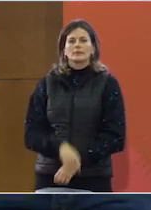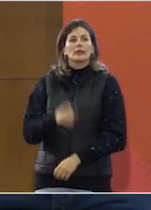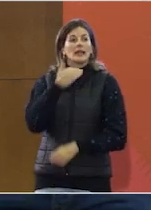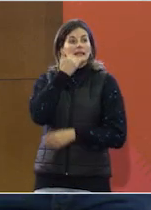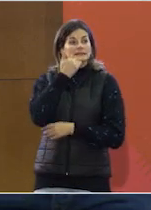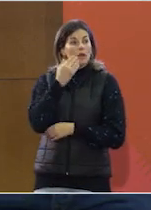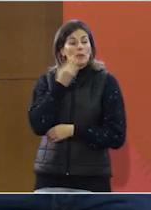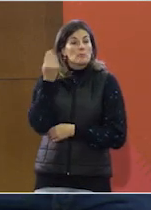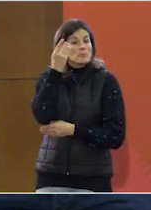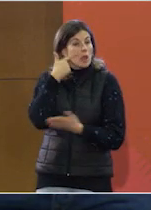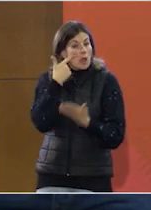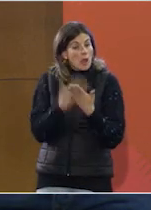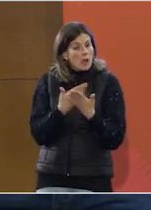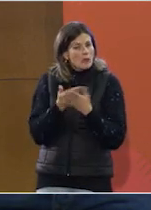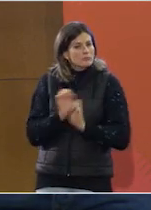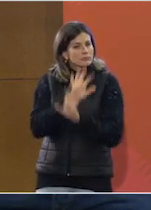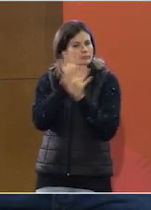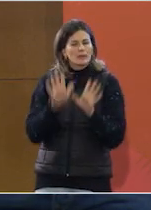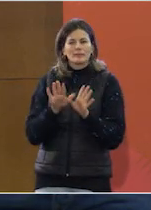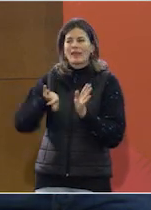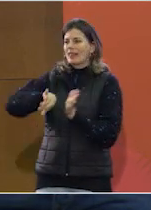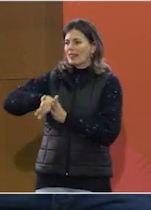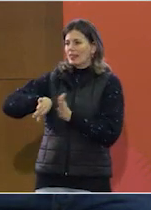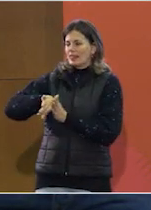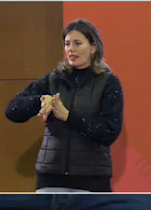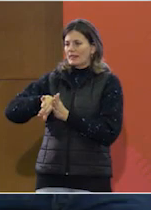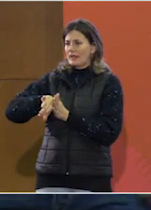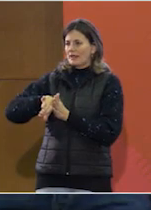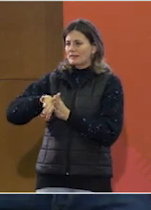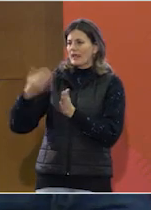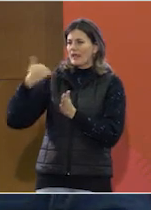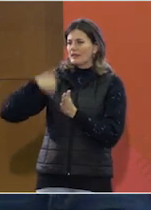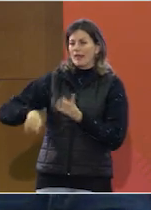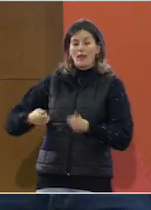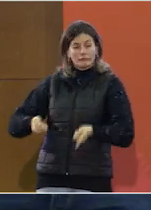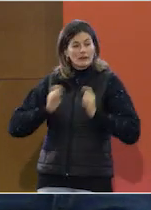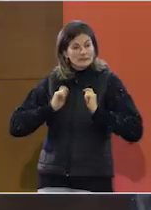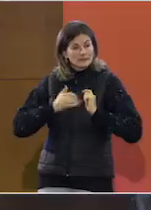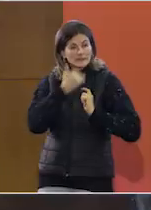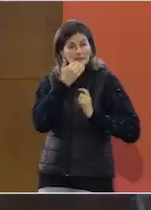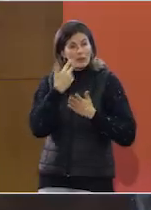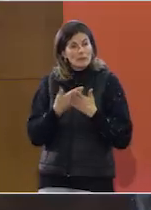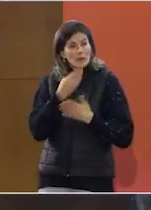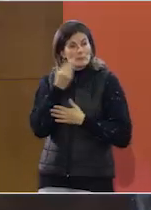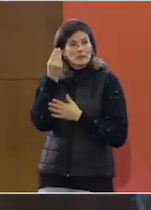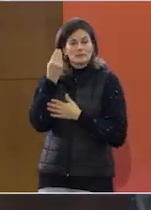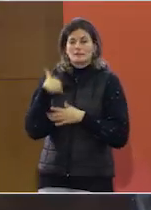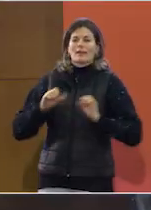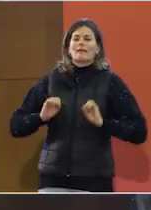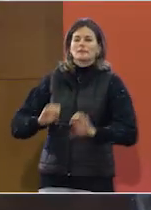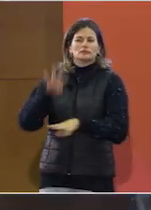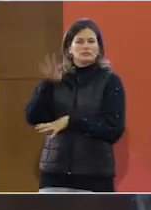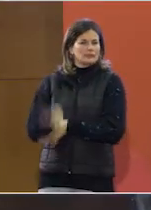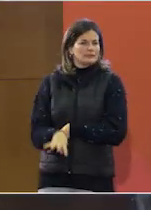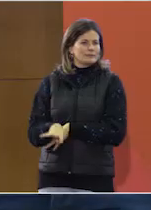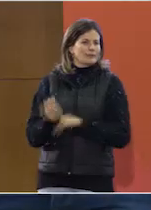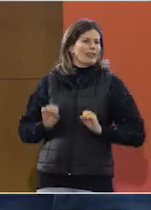¿Sabéis cuál es la mejor prueba de que la derecha española ha fracasado? Han renunciado a